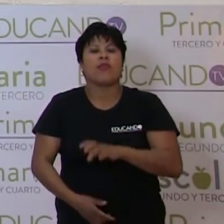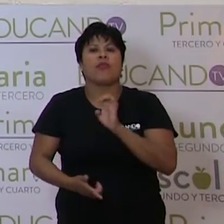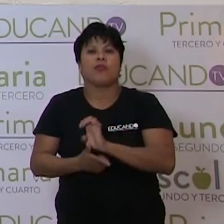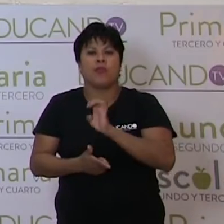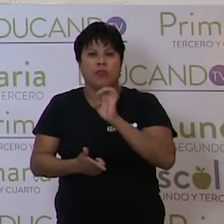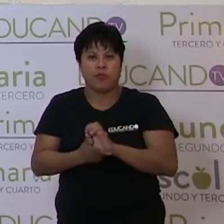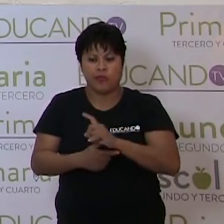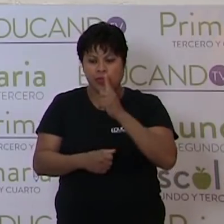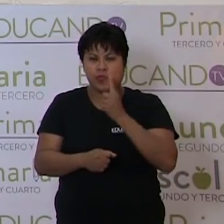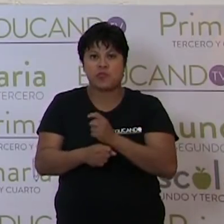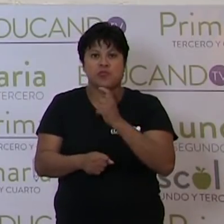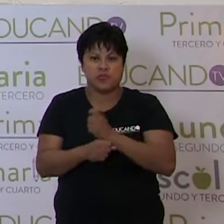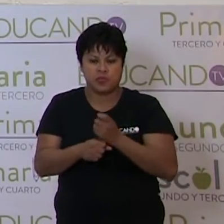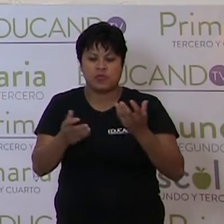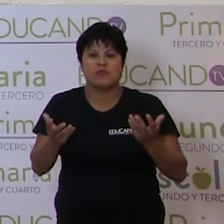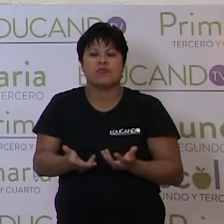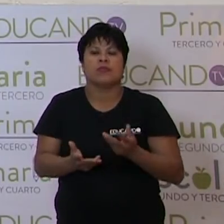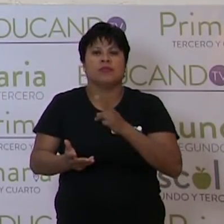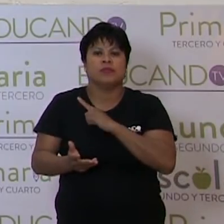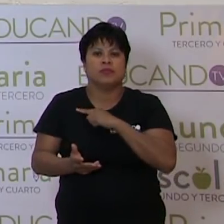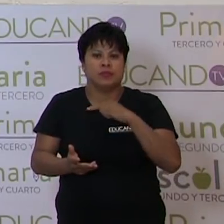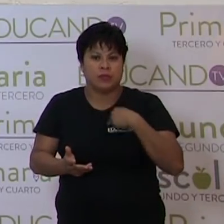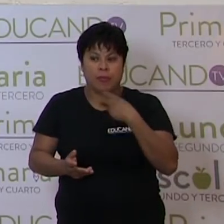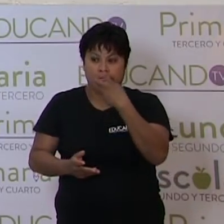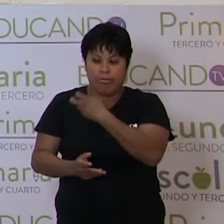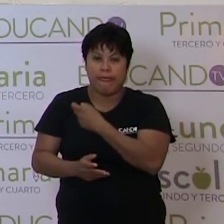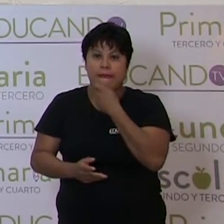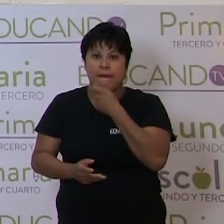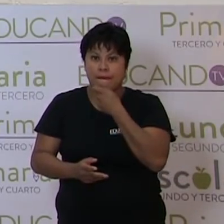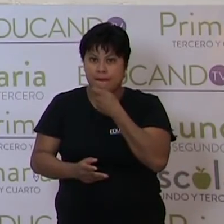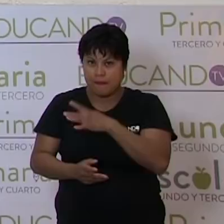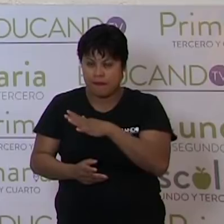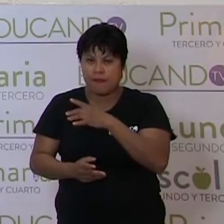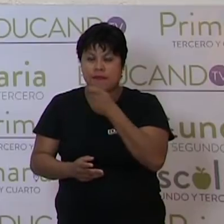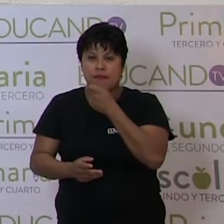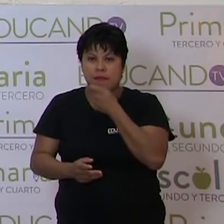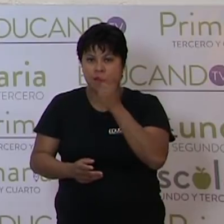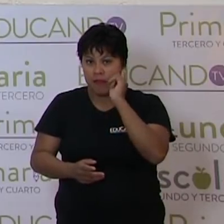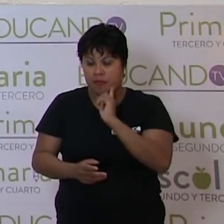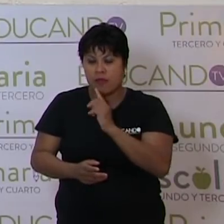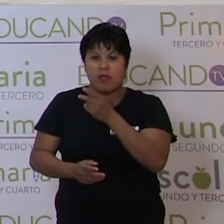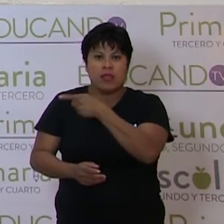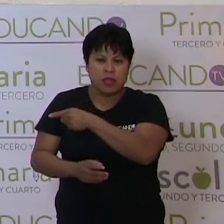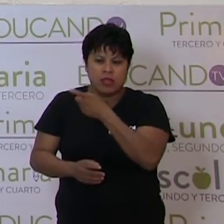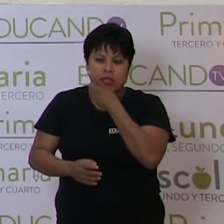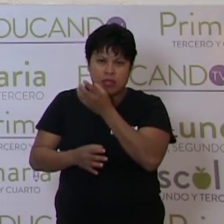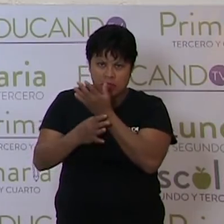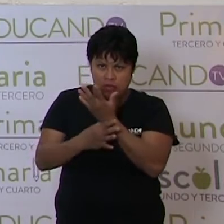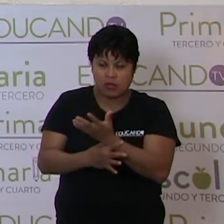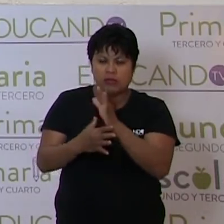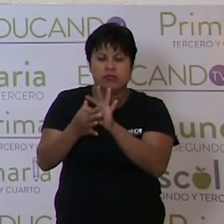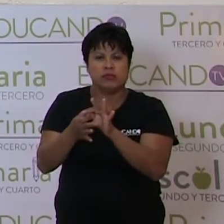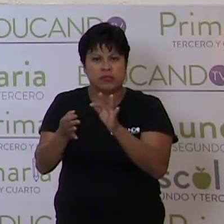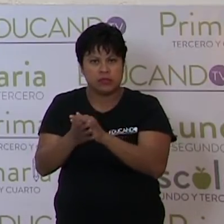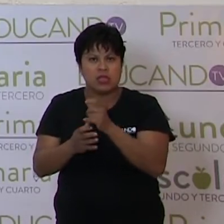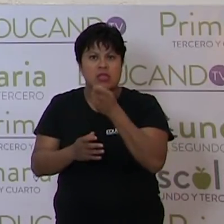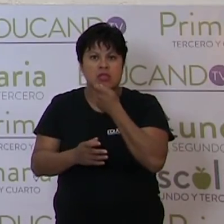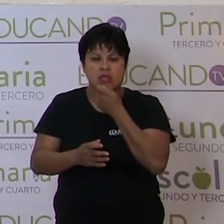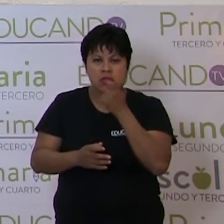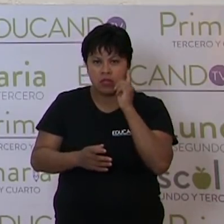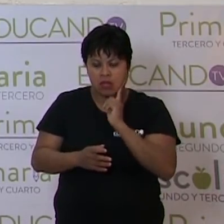Entonces, el primer hecho del que esta niña nos habla, la niña migrante nos habla,